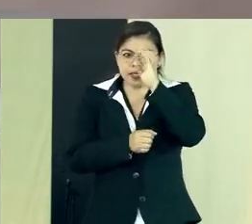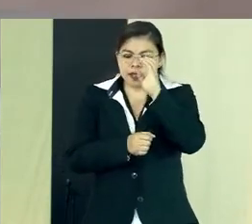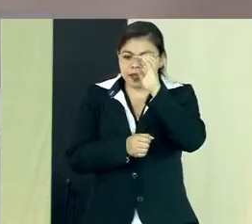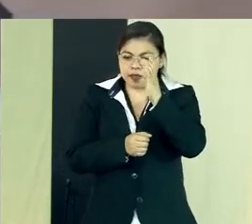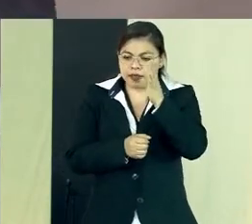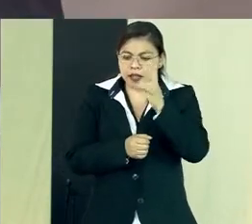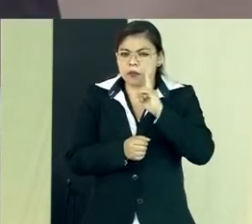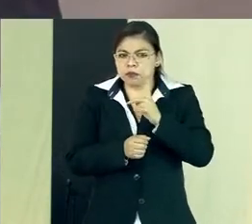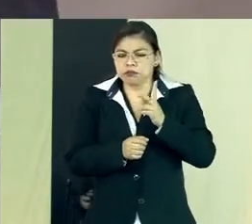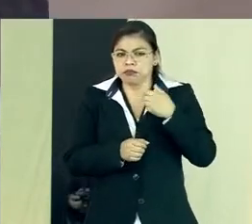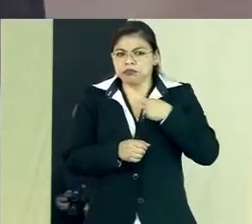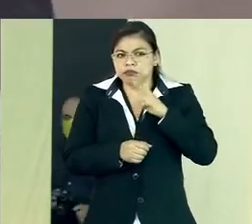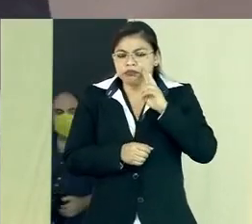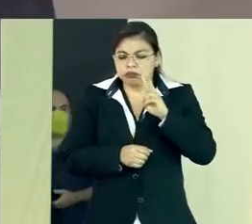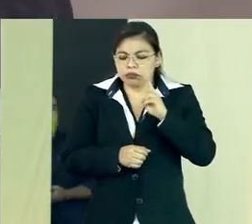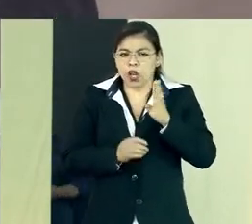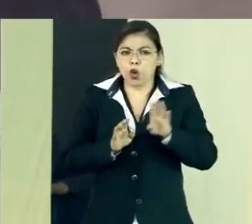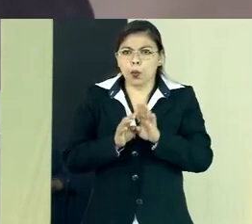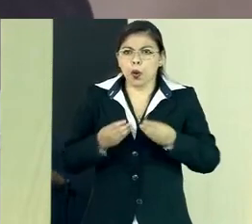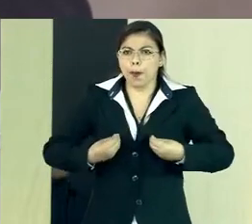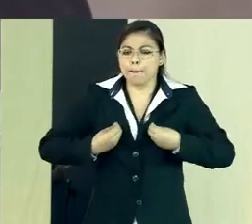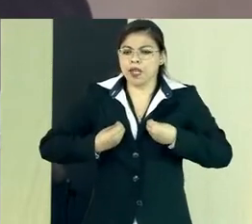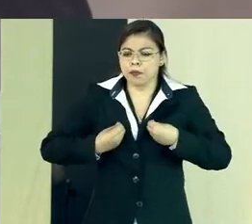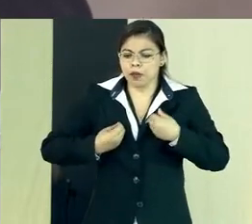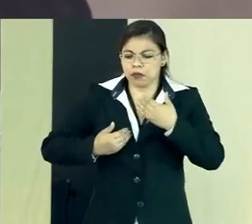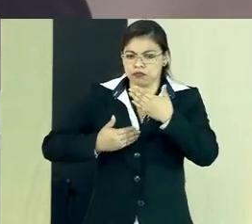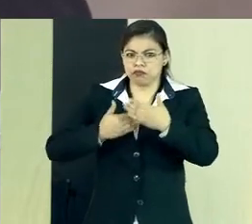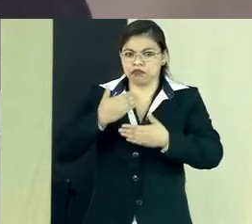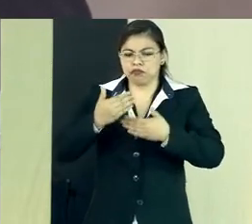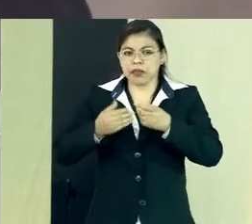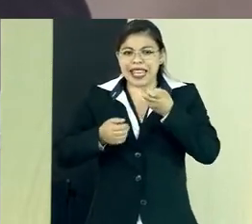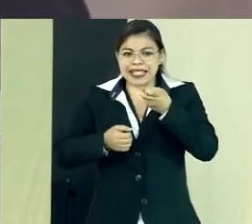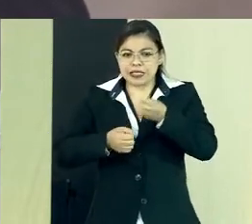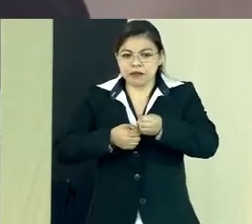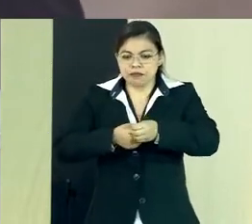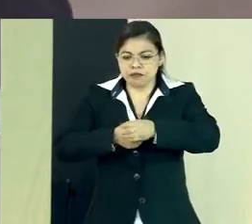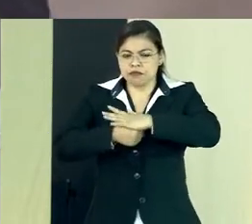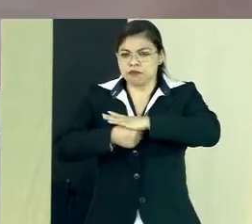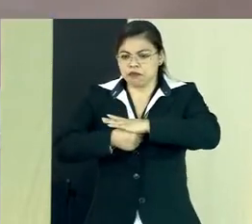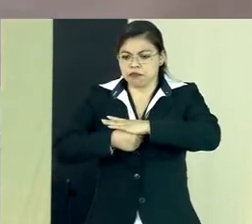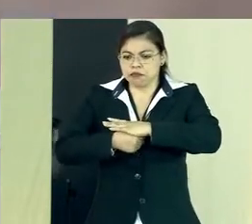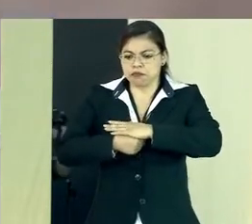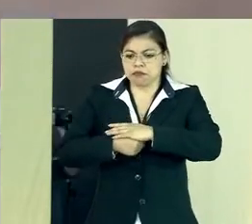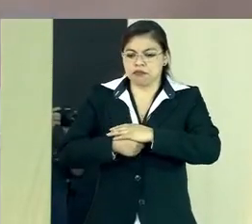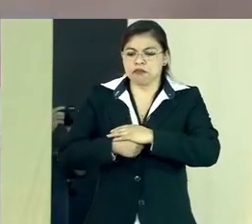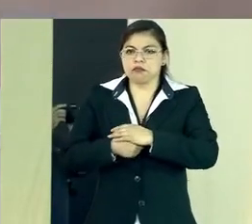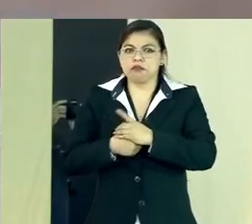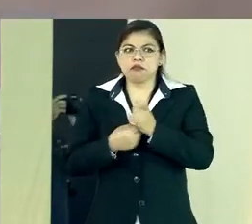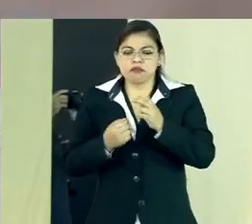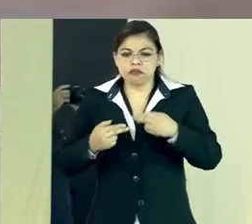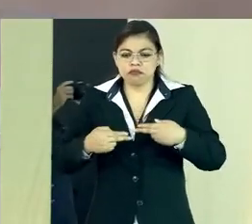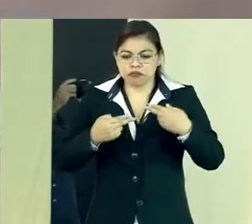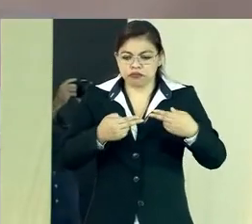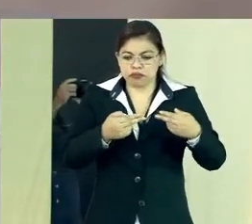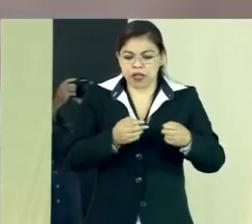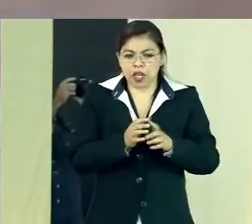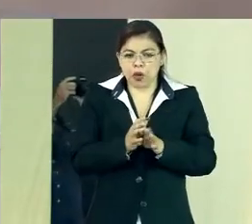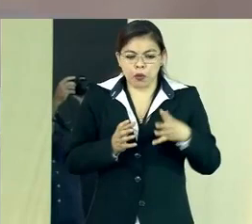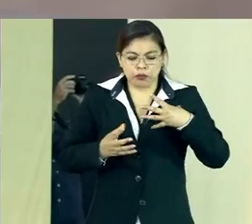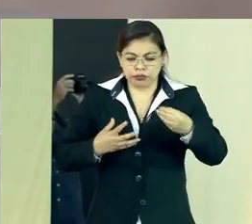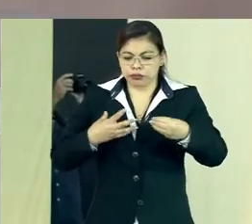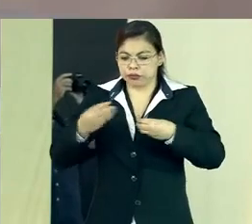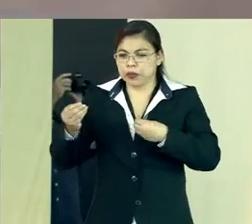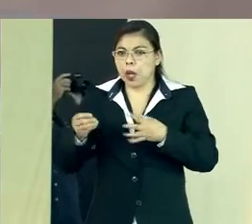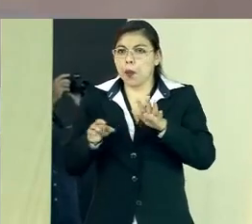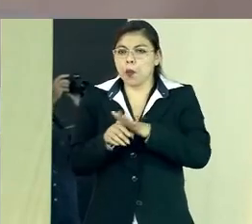también la evidencia vivencial de una epidemia si en primera y básica instancia causada